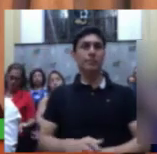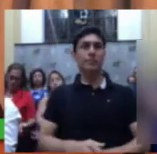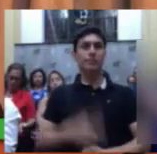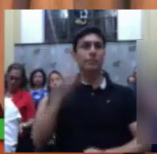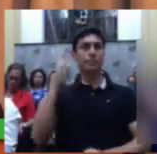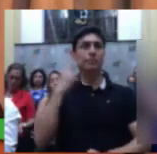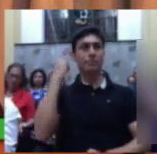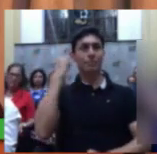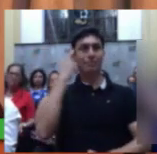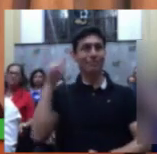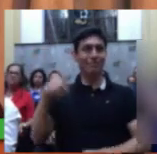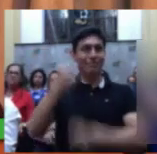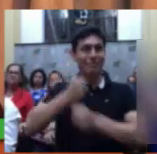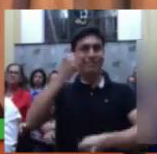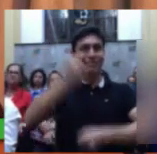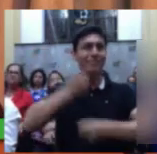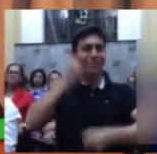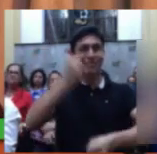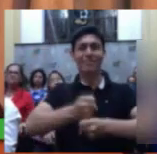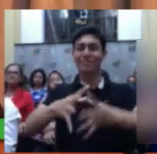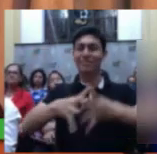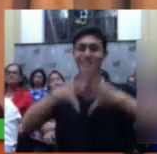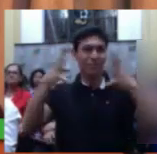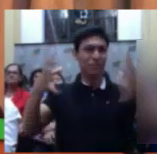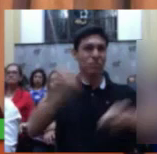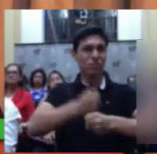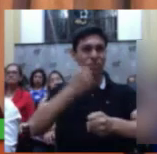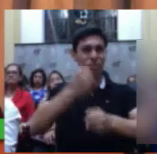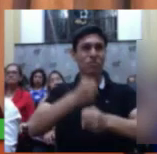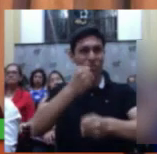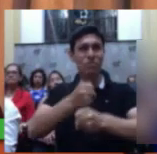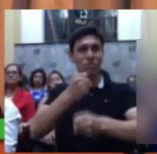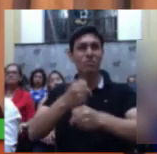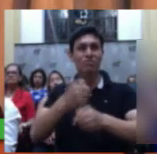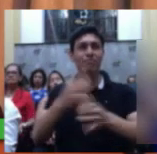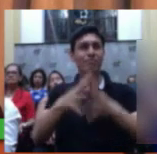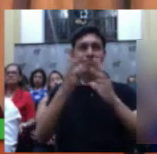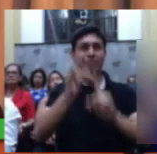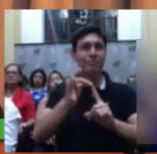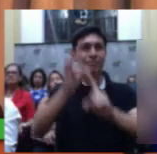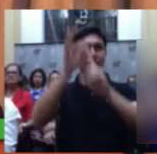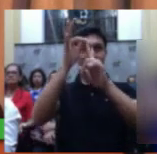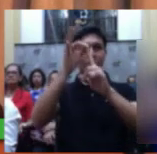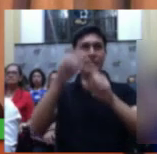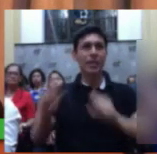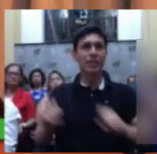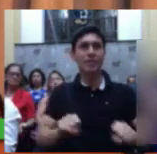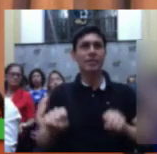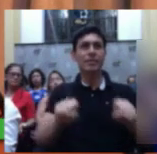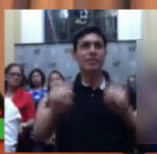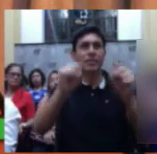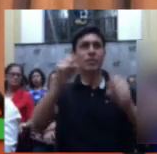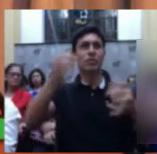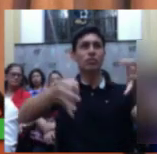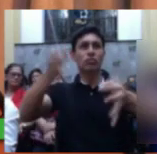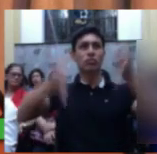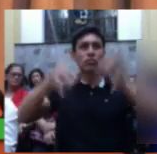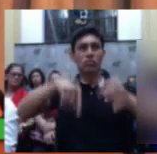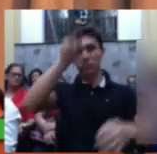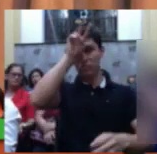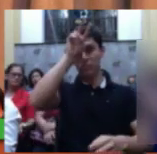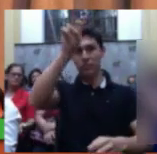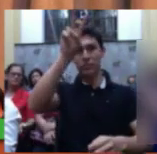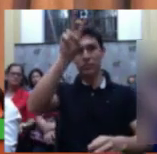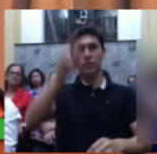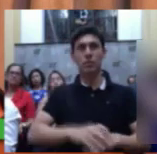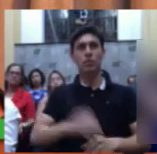Es por eso que trabajó intensamente en espacios como la Comisión Especial de Reforma del Sistema de Administración de Justicia en el Perú o